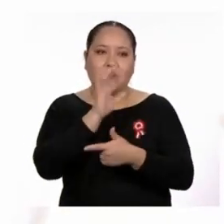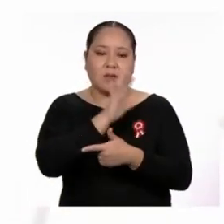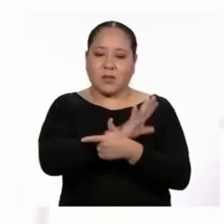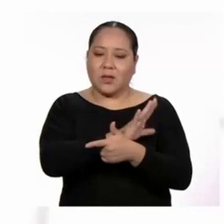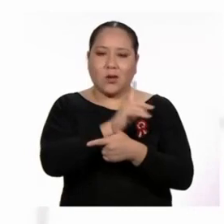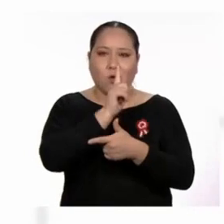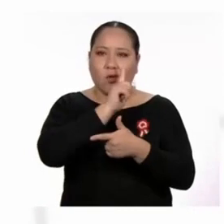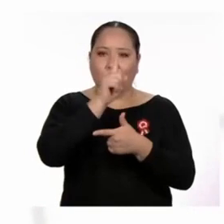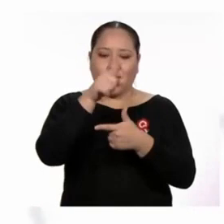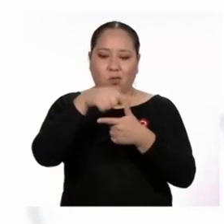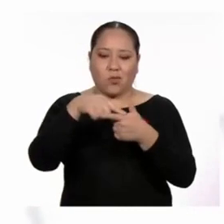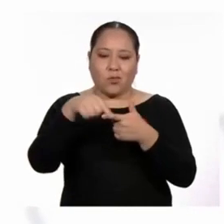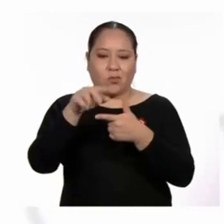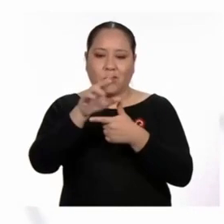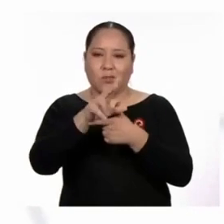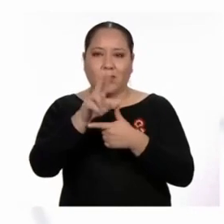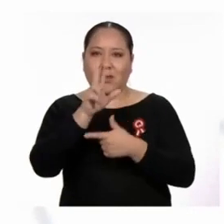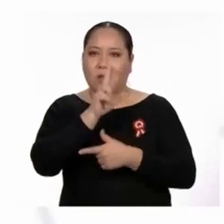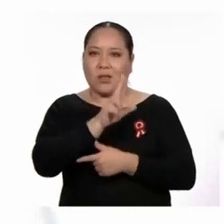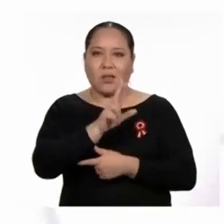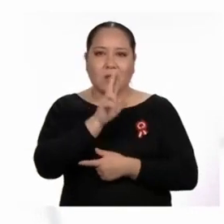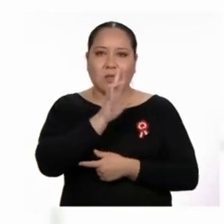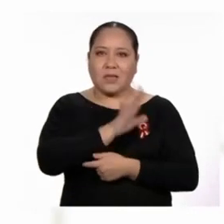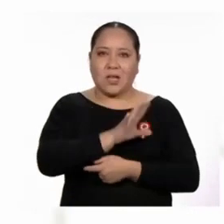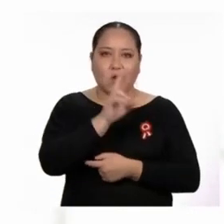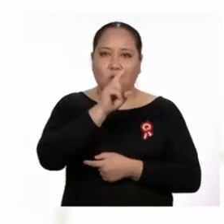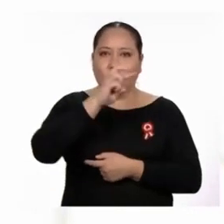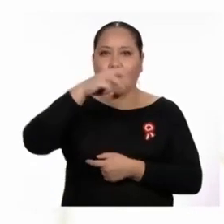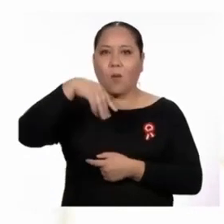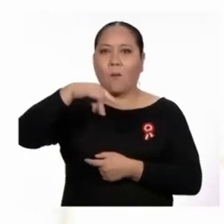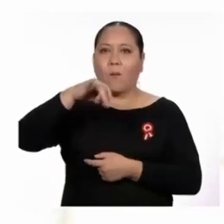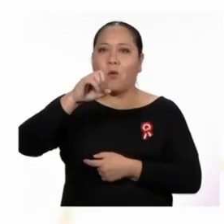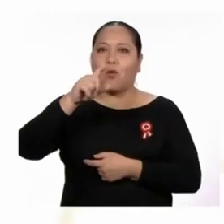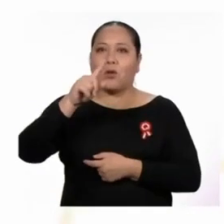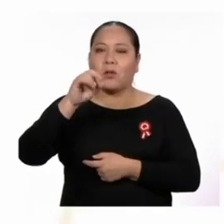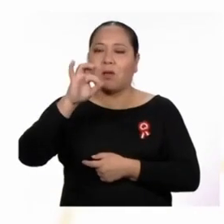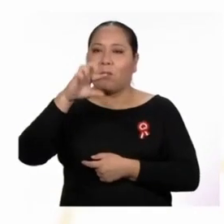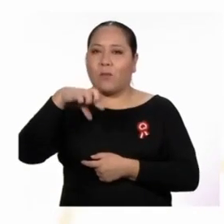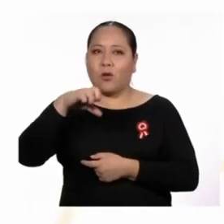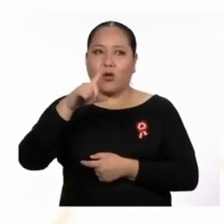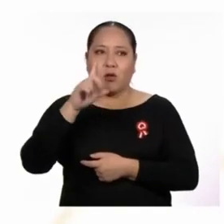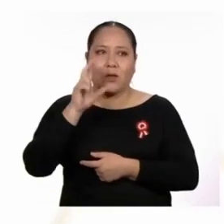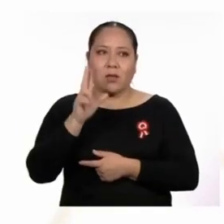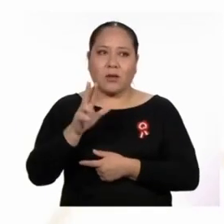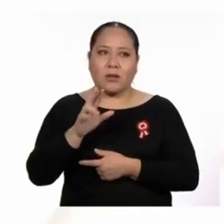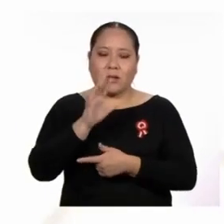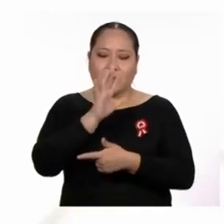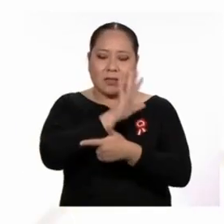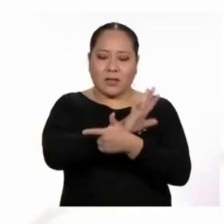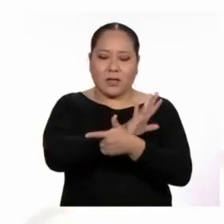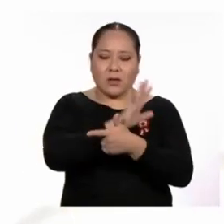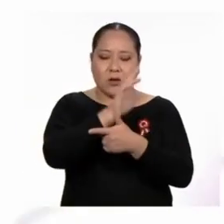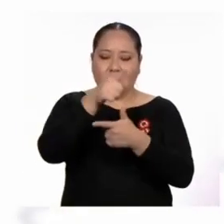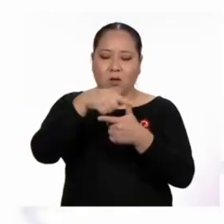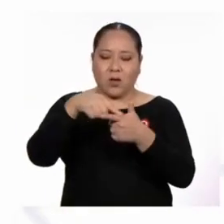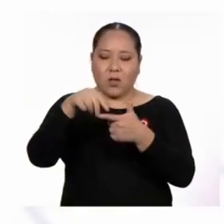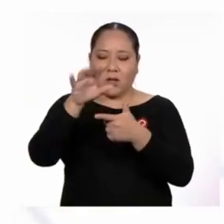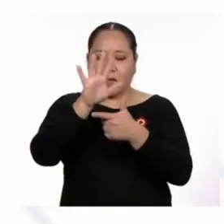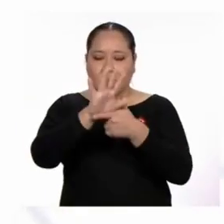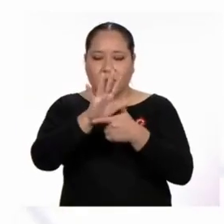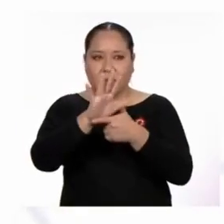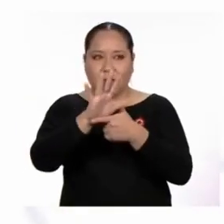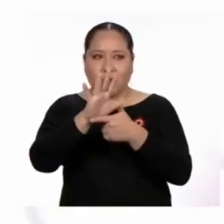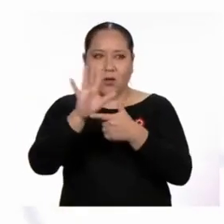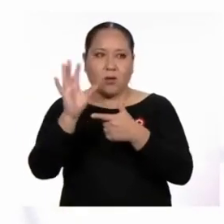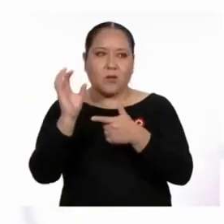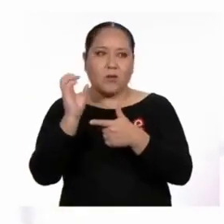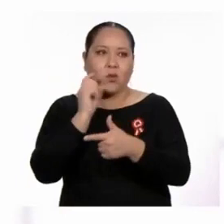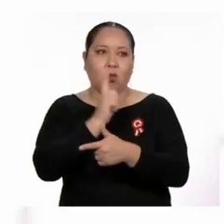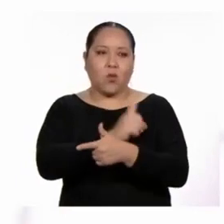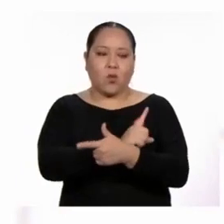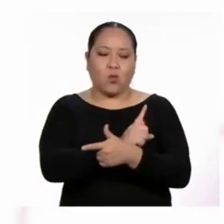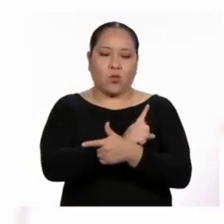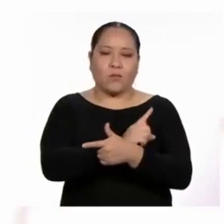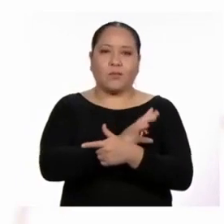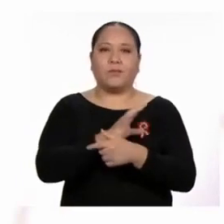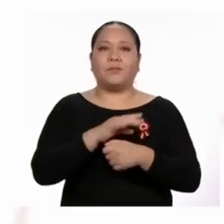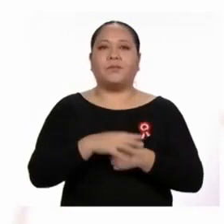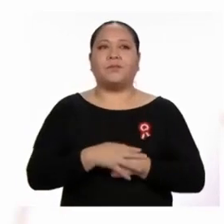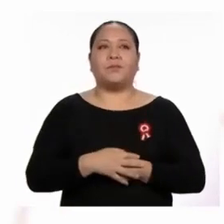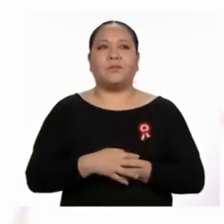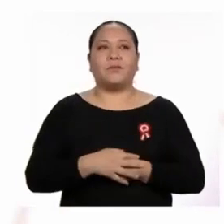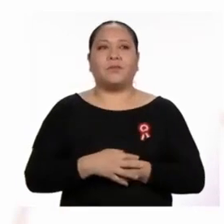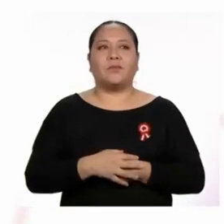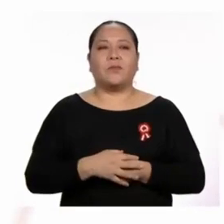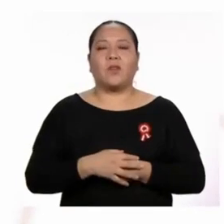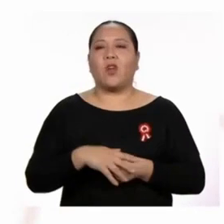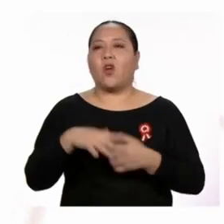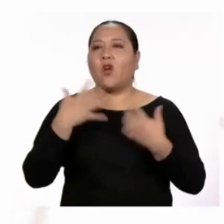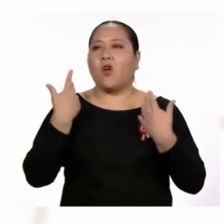5 no es múltiplo de 3. Y tenemos que 5 divide a 5. Y como respuesta tenemos 1.